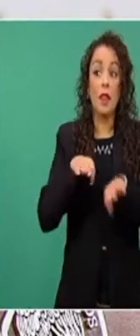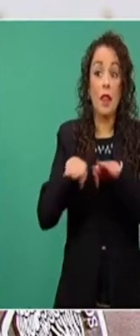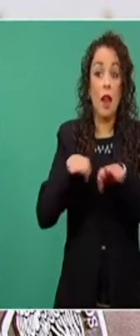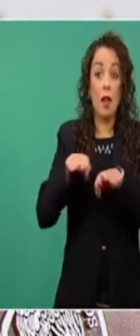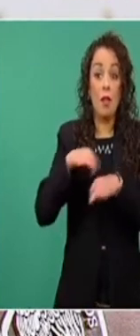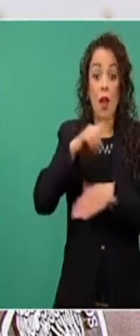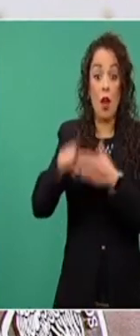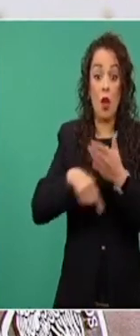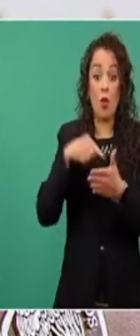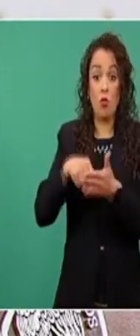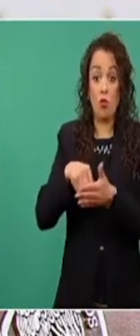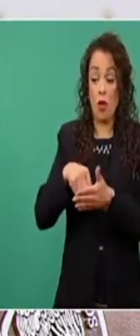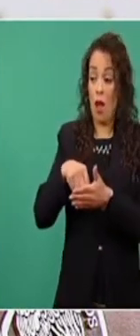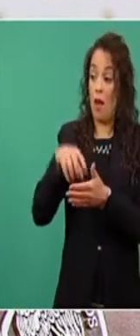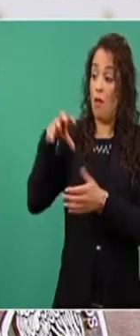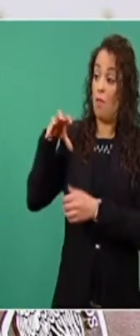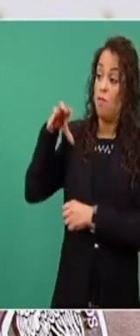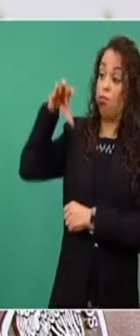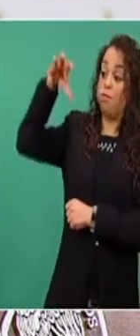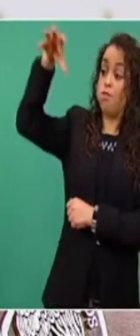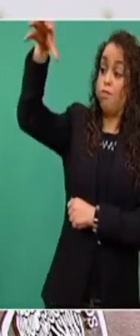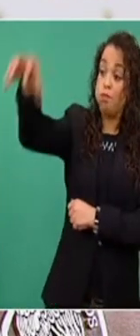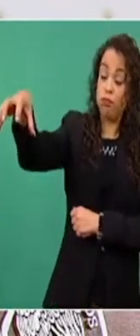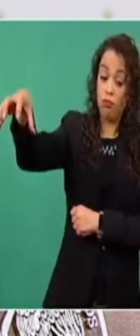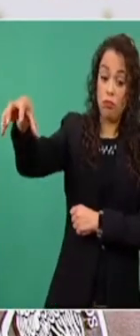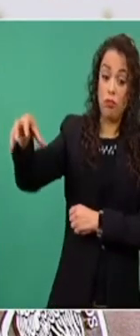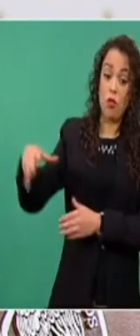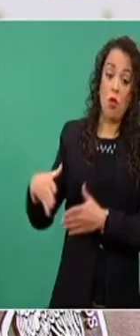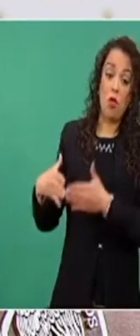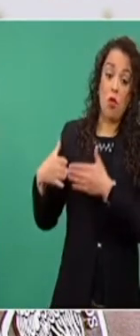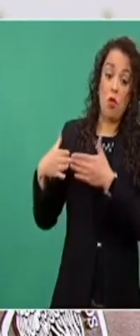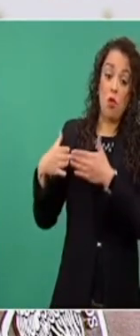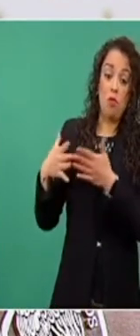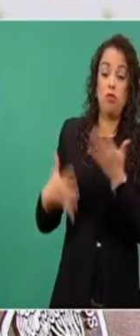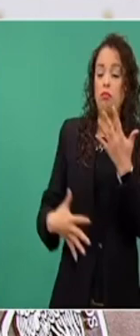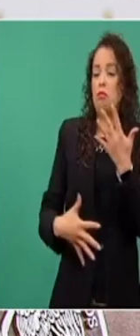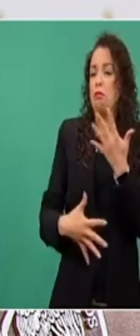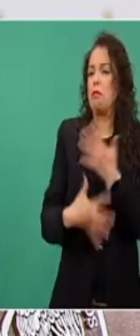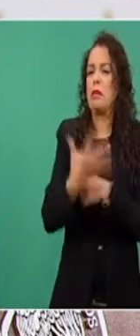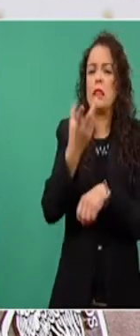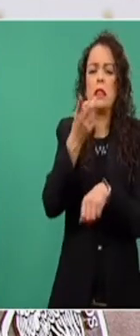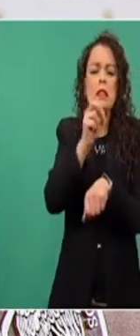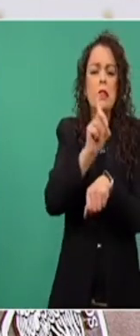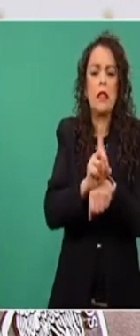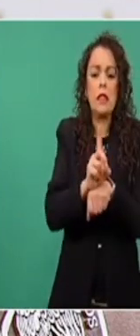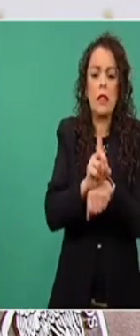pues es sabido que pasan 15 días, ese es